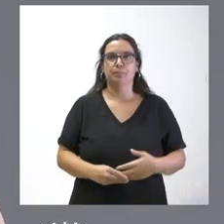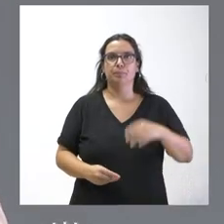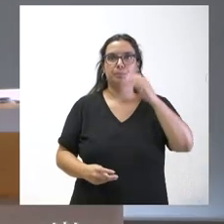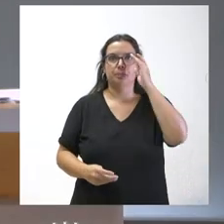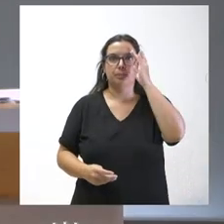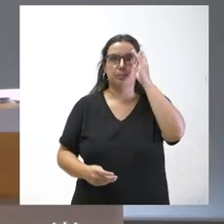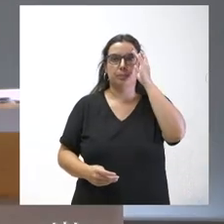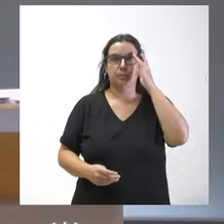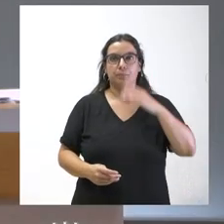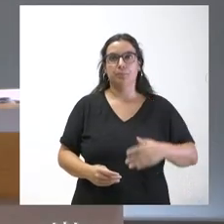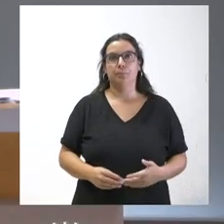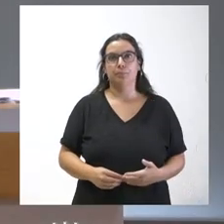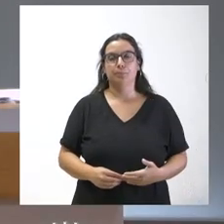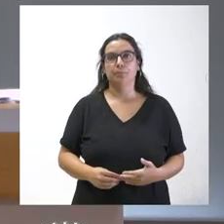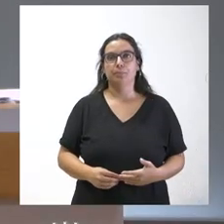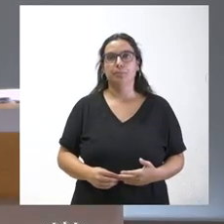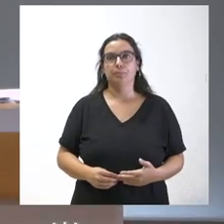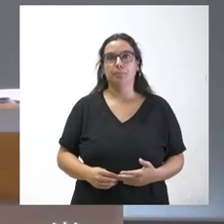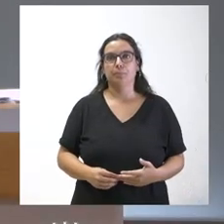sí empiezo